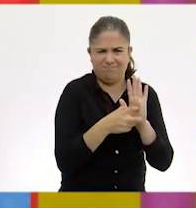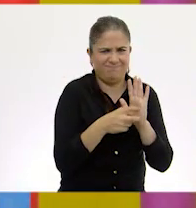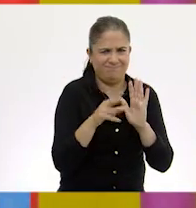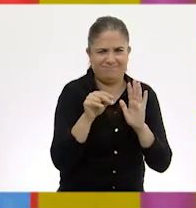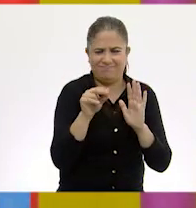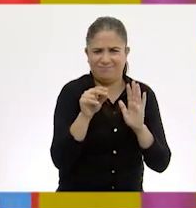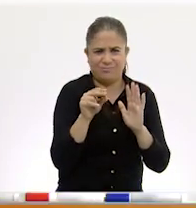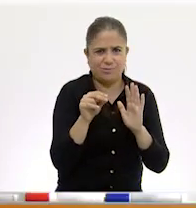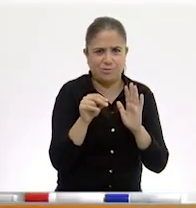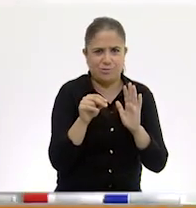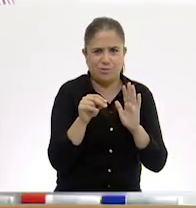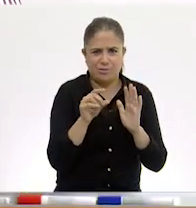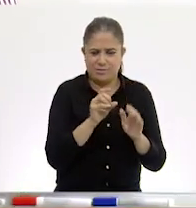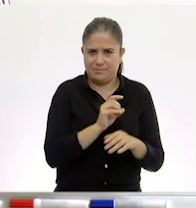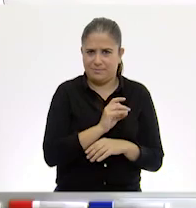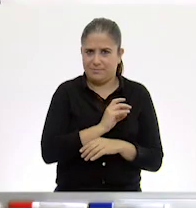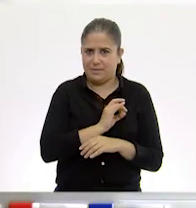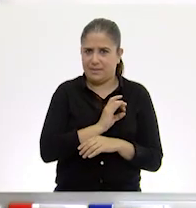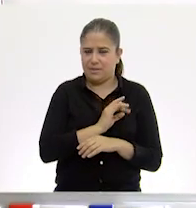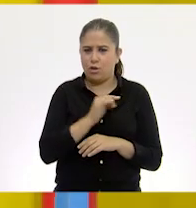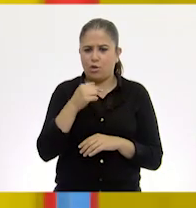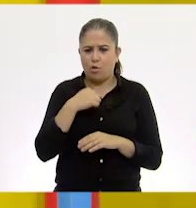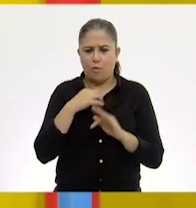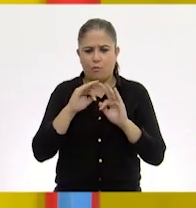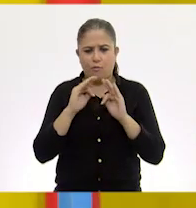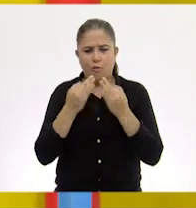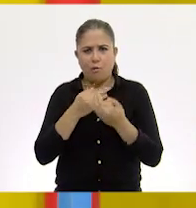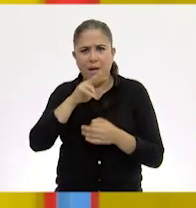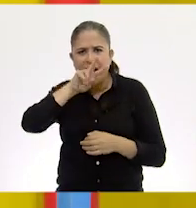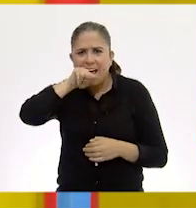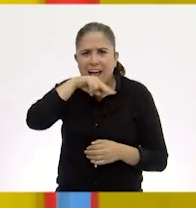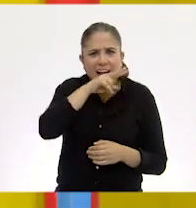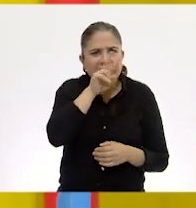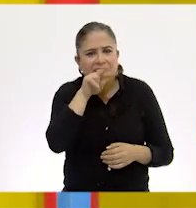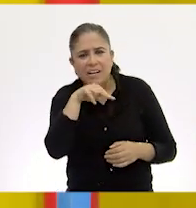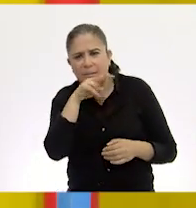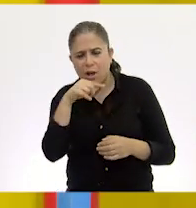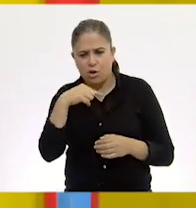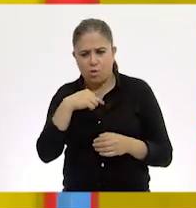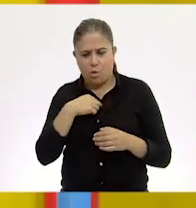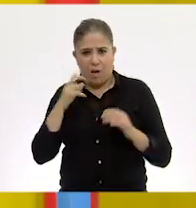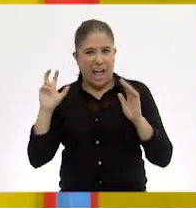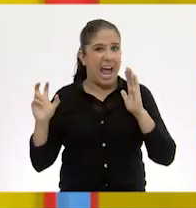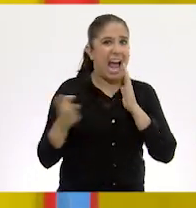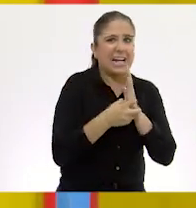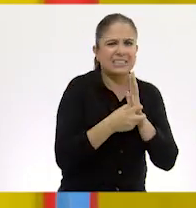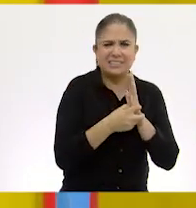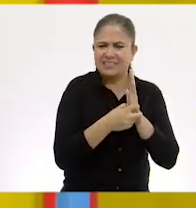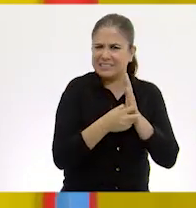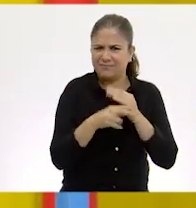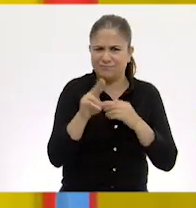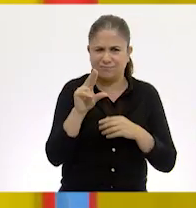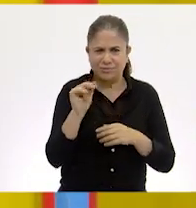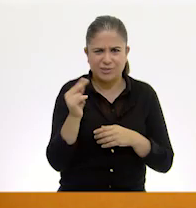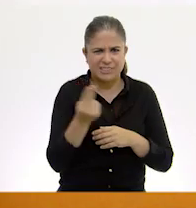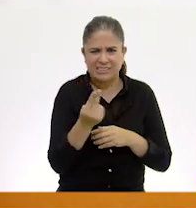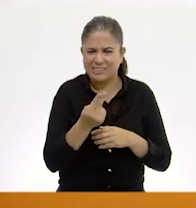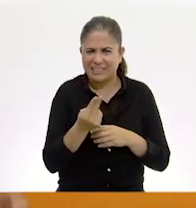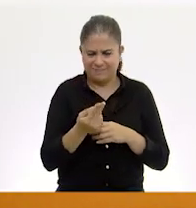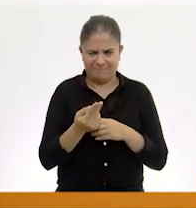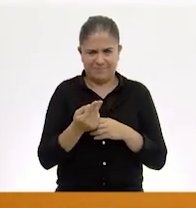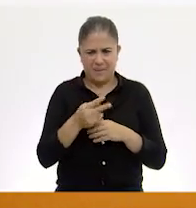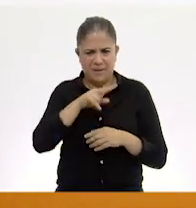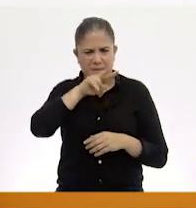miedo. Forma como tengo serpiente. Tengo forma de serpiente, pero mi intención no es morderte. Algo